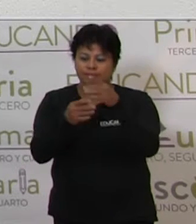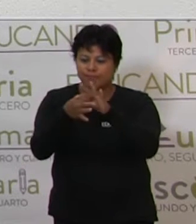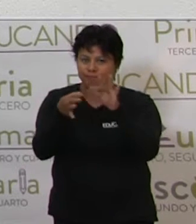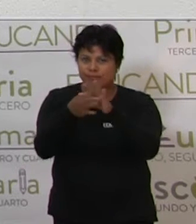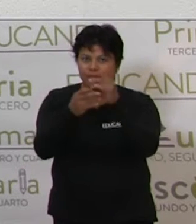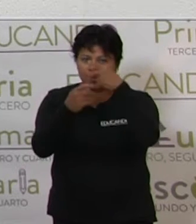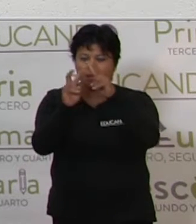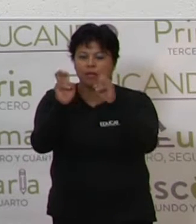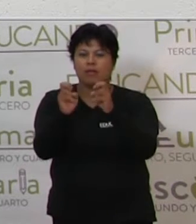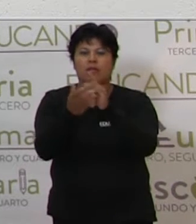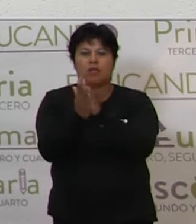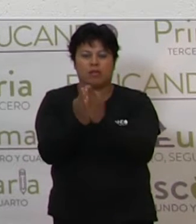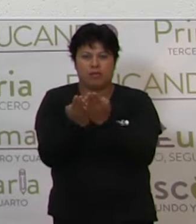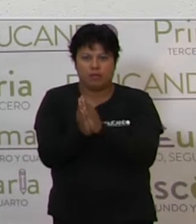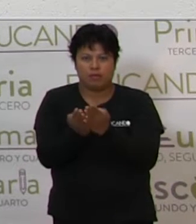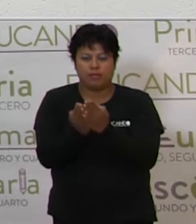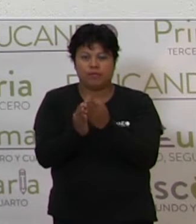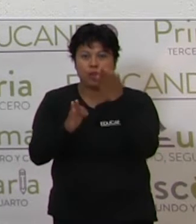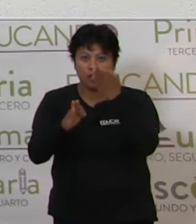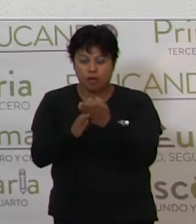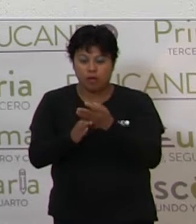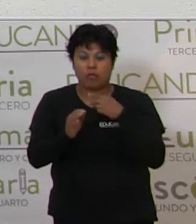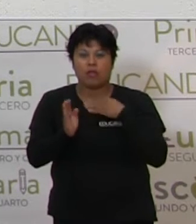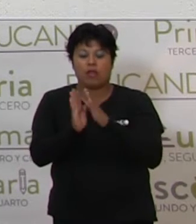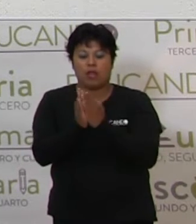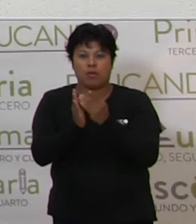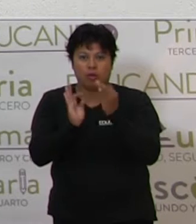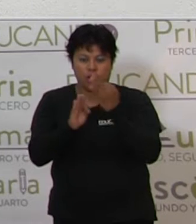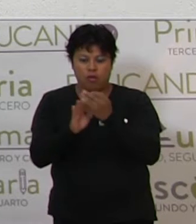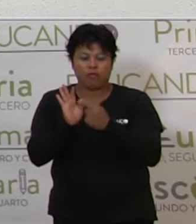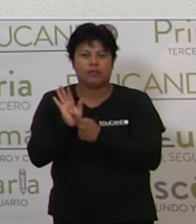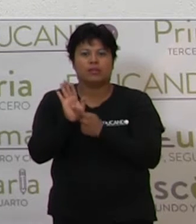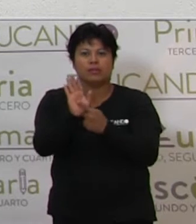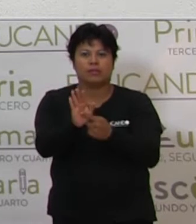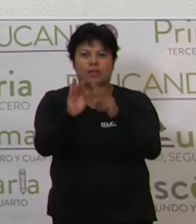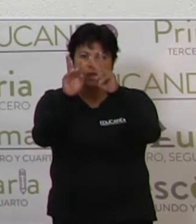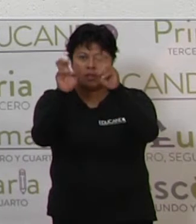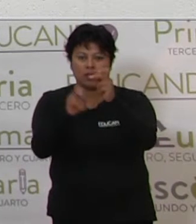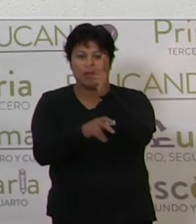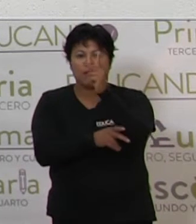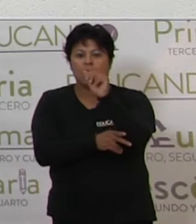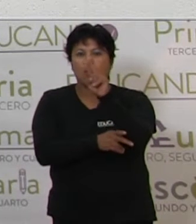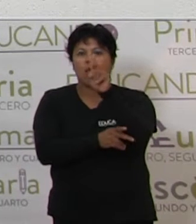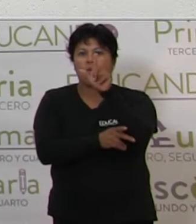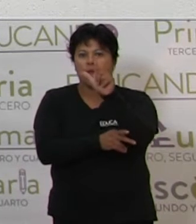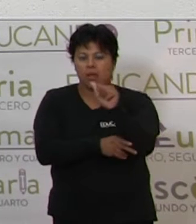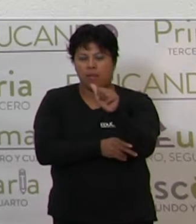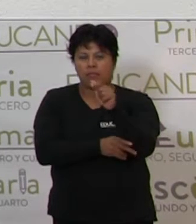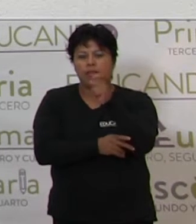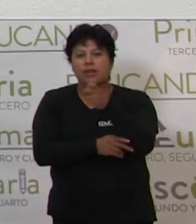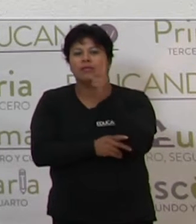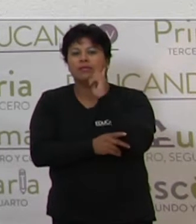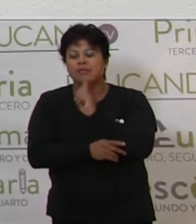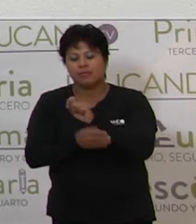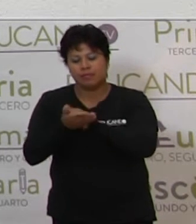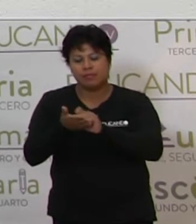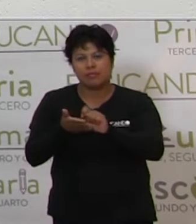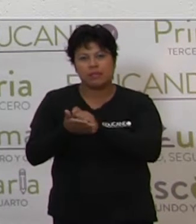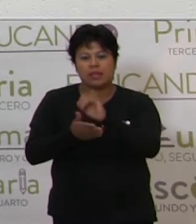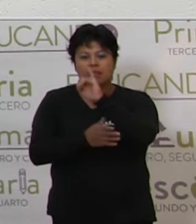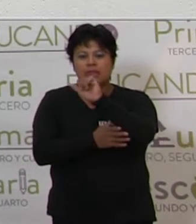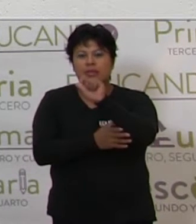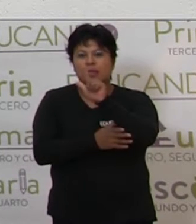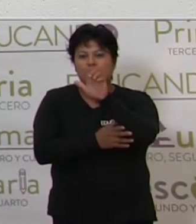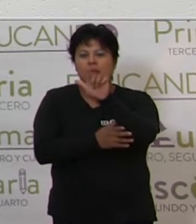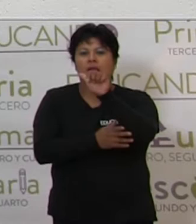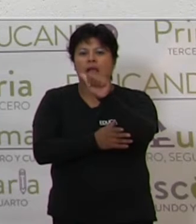literaria. El libro que hoy les traje se titula Paula. Es de la escritora chilena Isabel